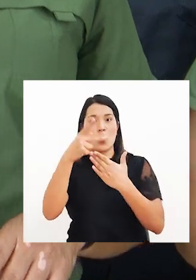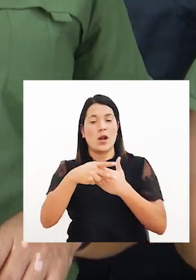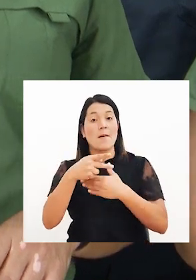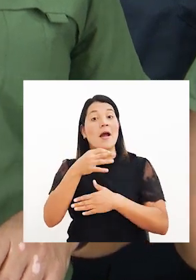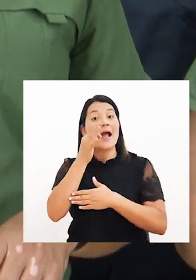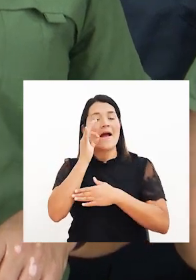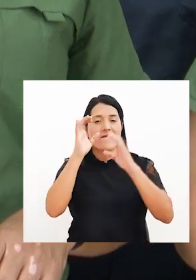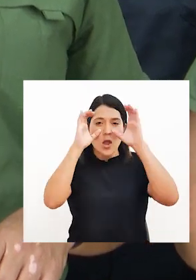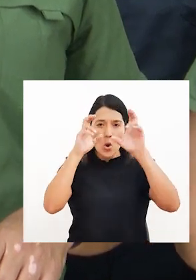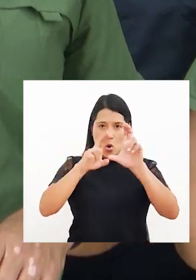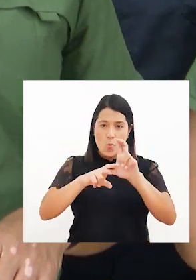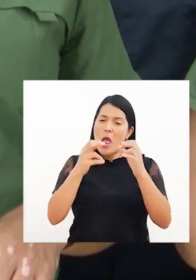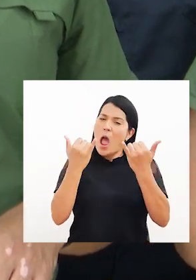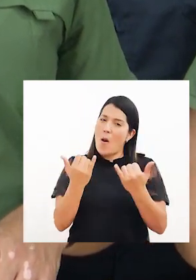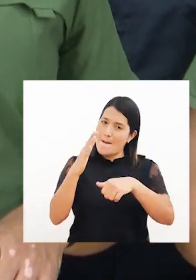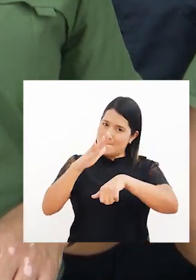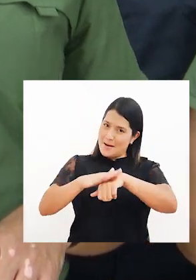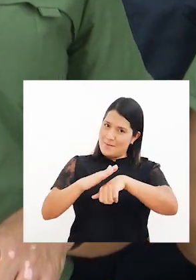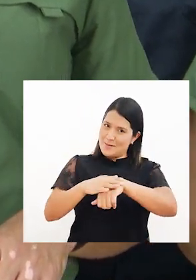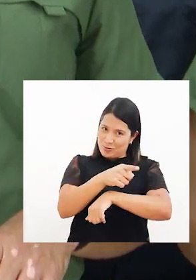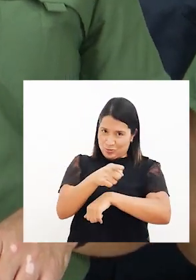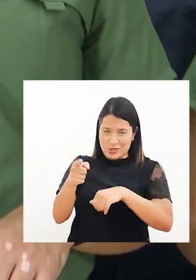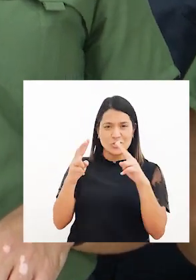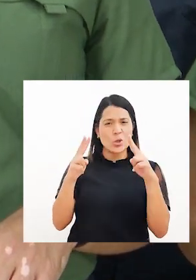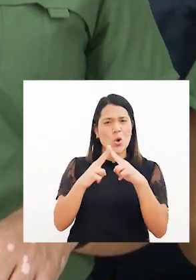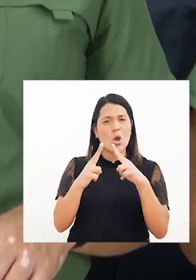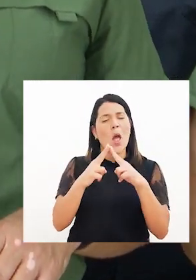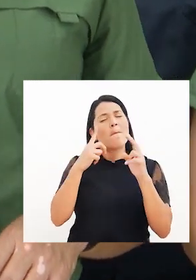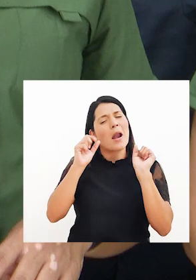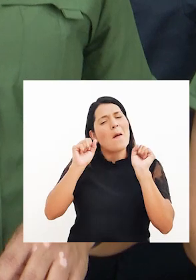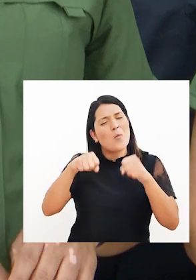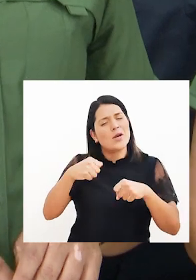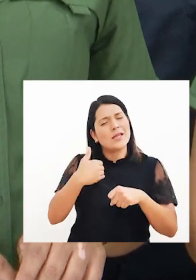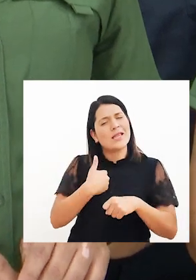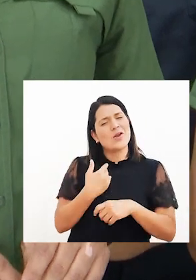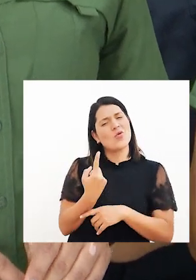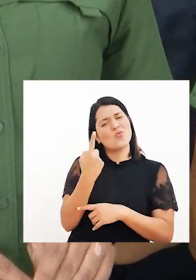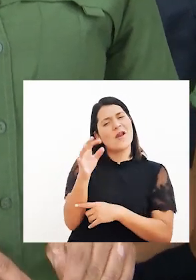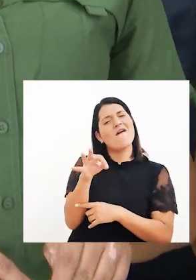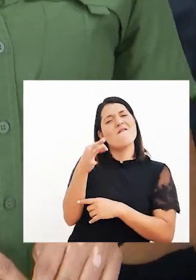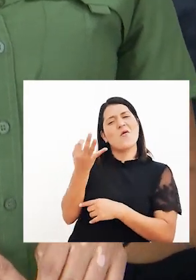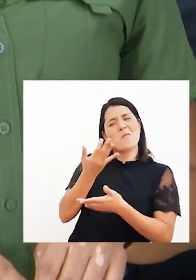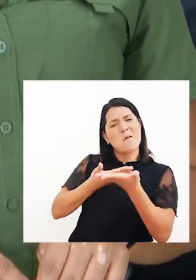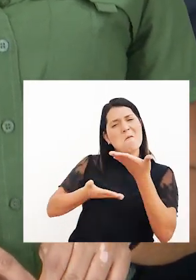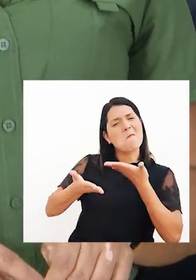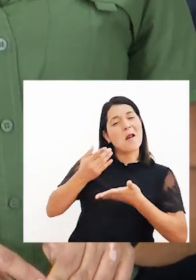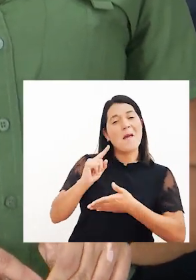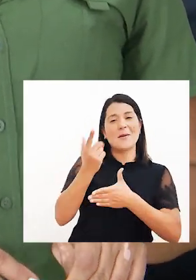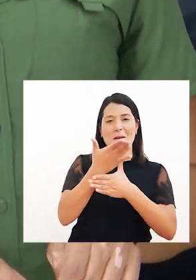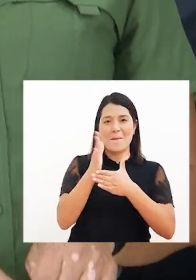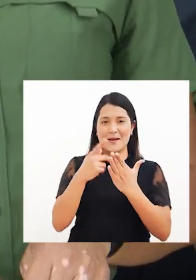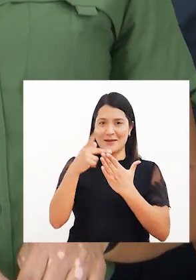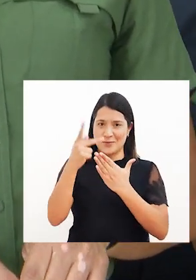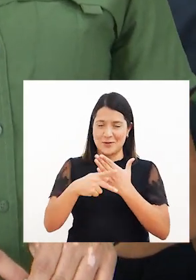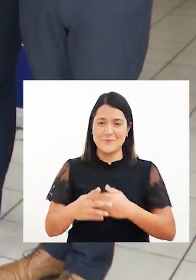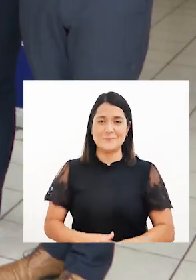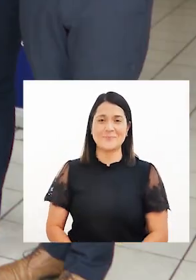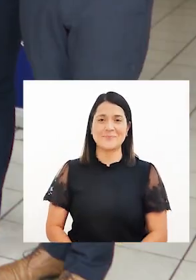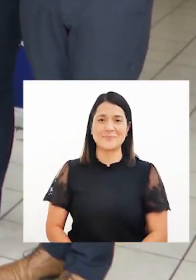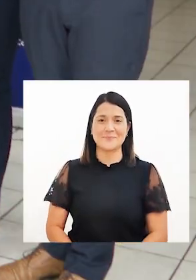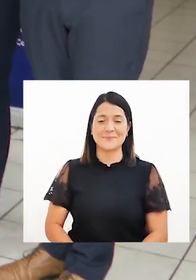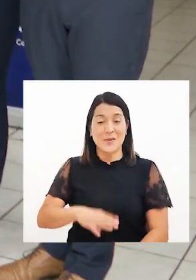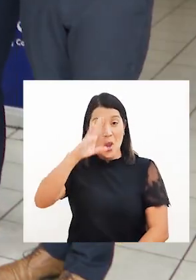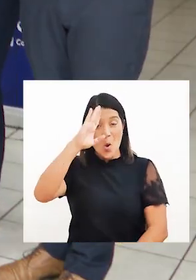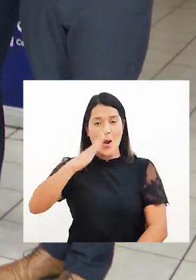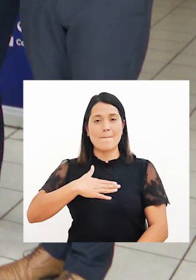vamos a permitir conocerles para poder, digamos, tener de una manera muy amena esta primera parte del programa.